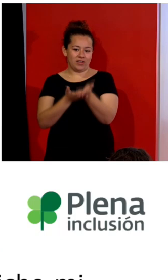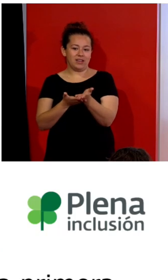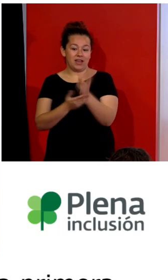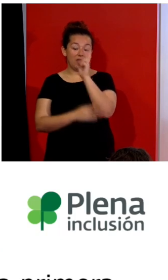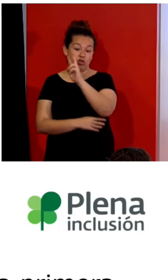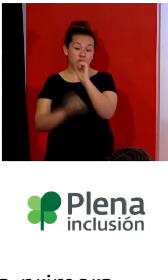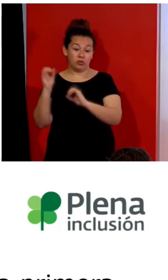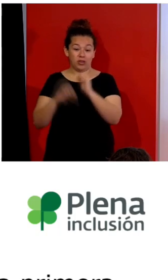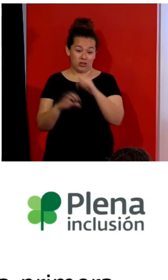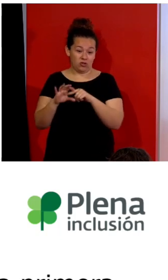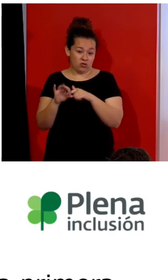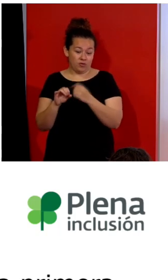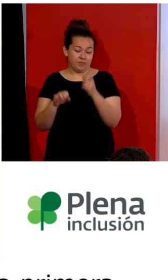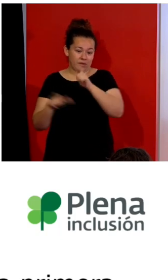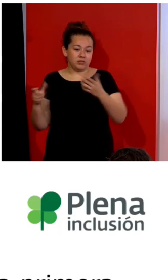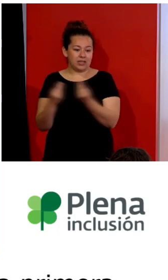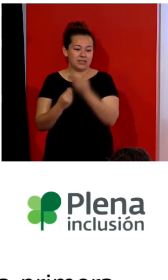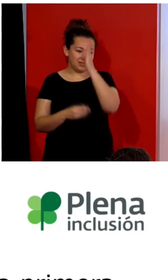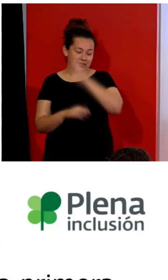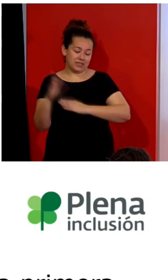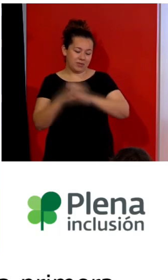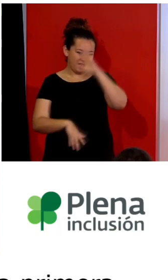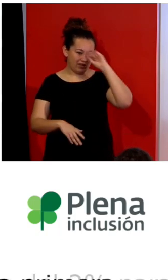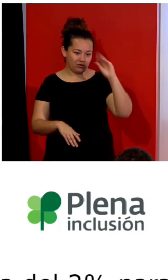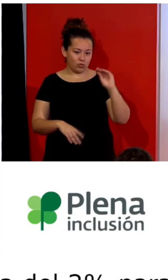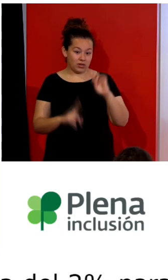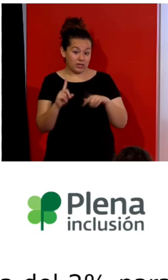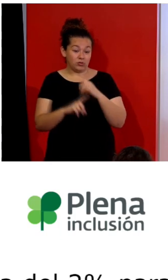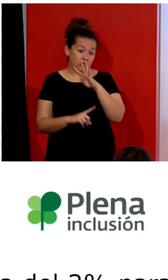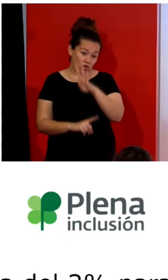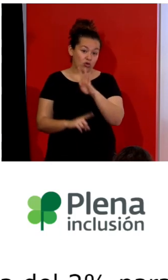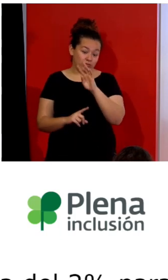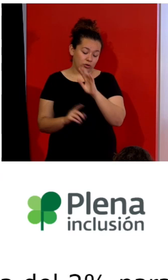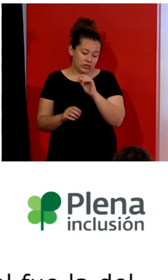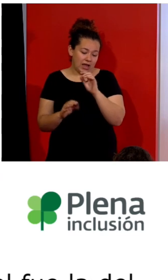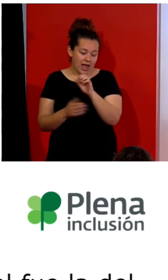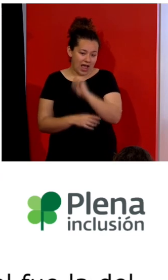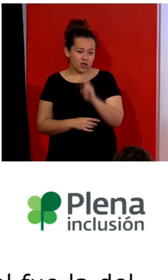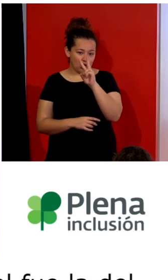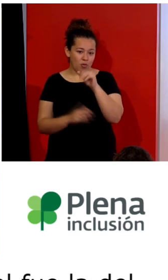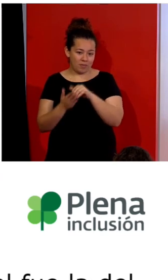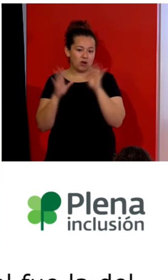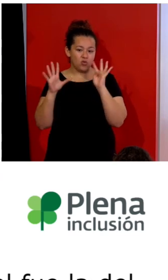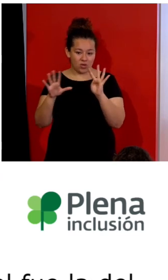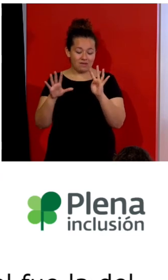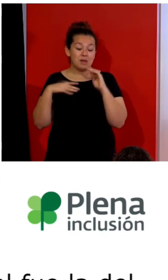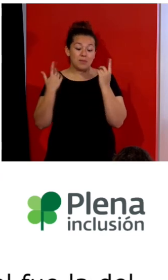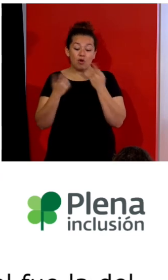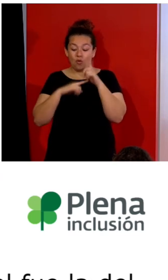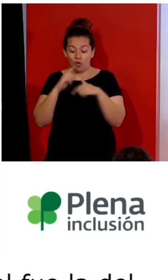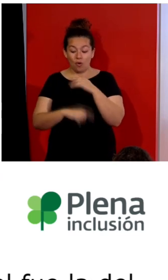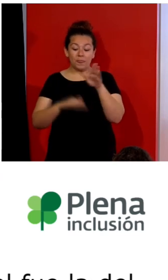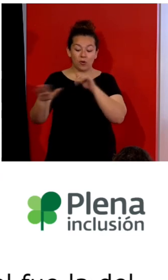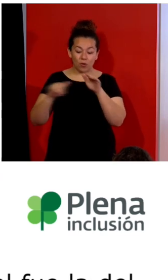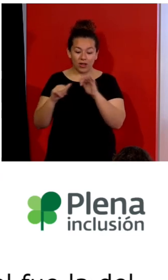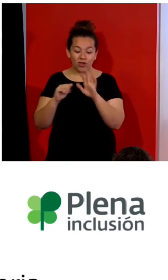con discapacidad intelectual fue la del año 2009. Sin embargo, la convocatoria, acumulando otras dos ofertas más, no se